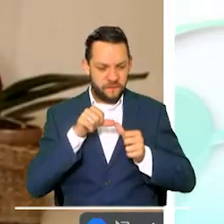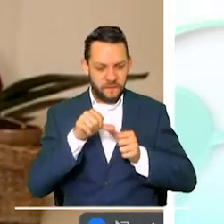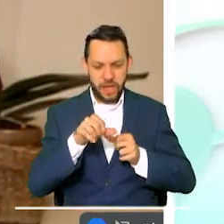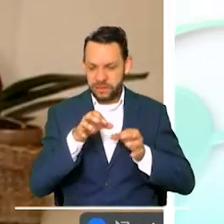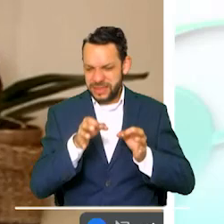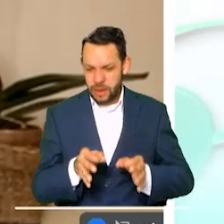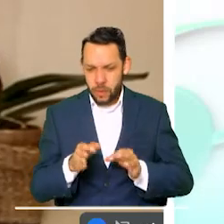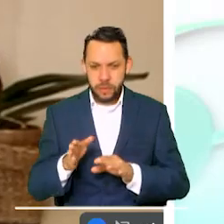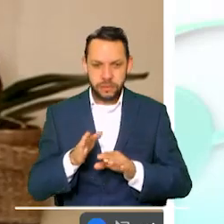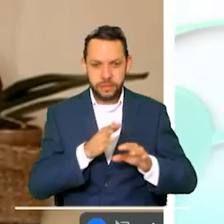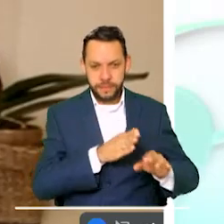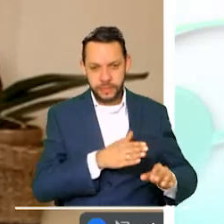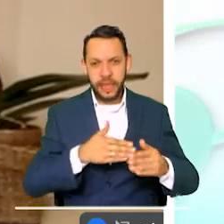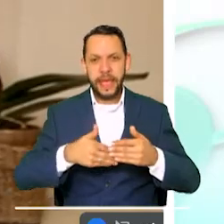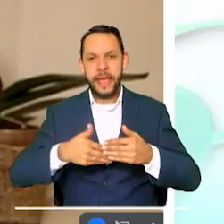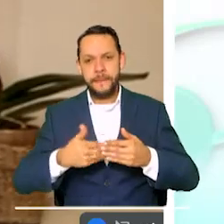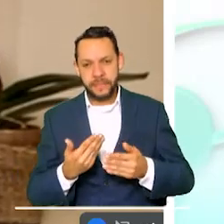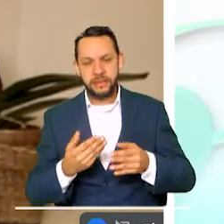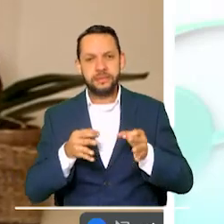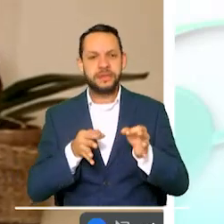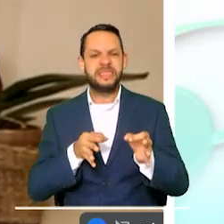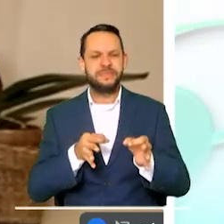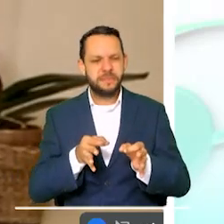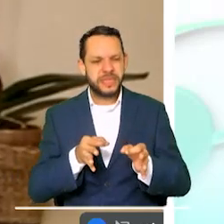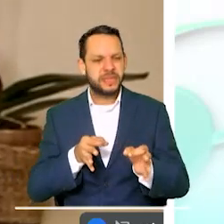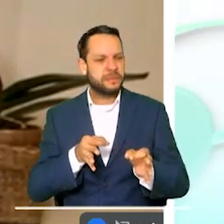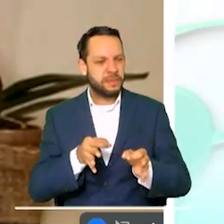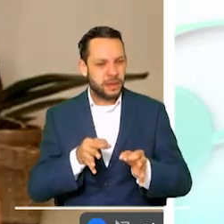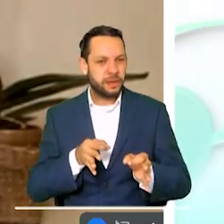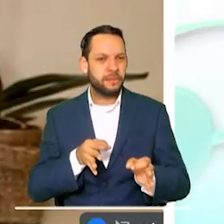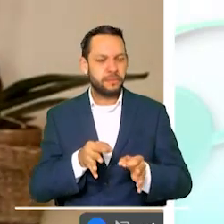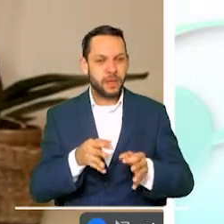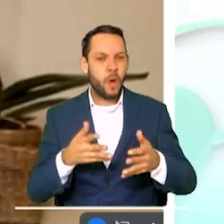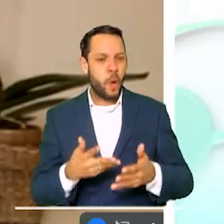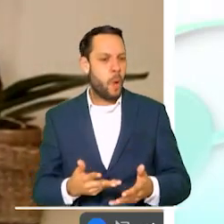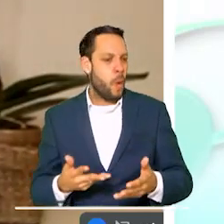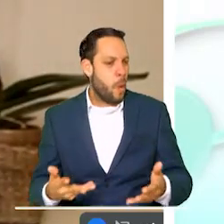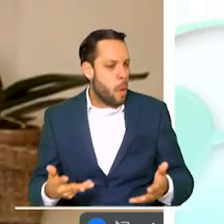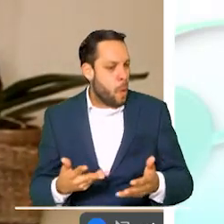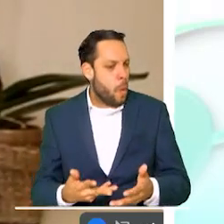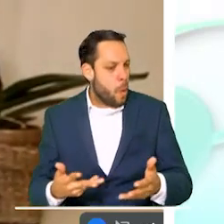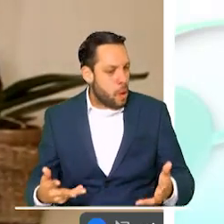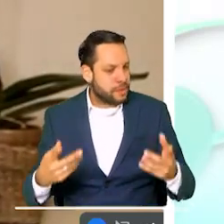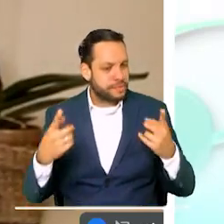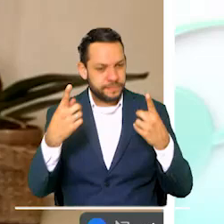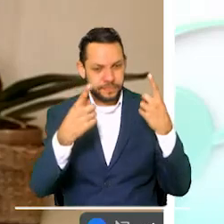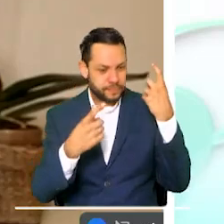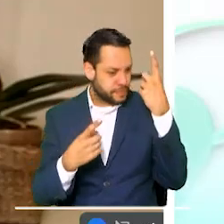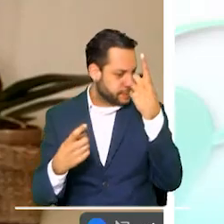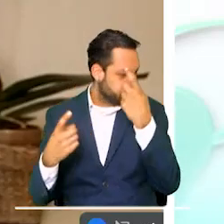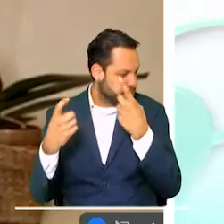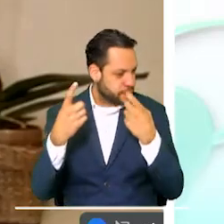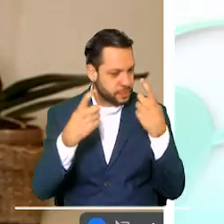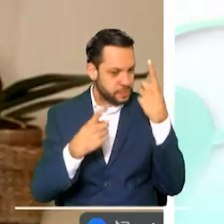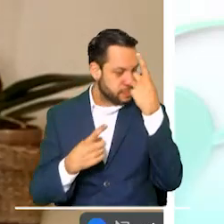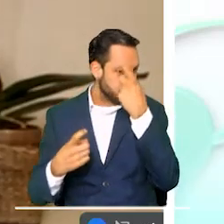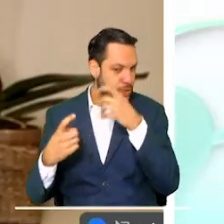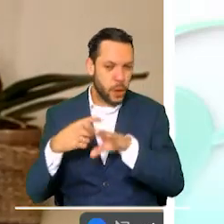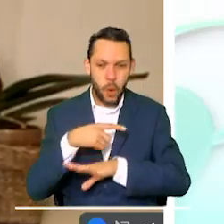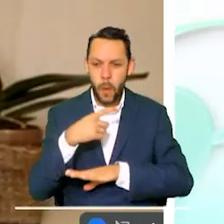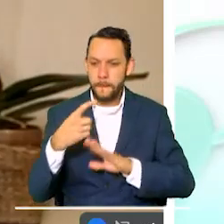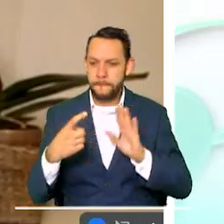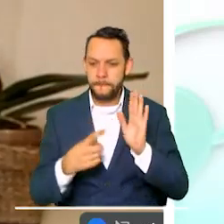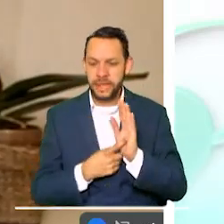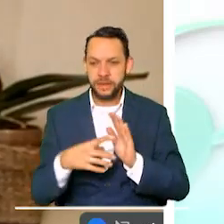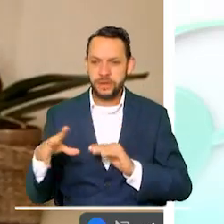A partir de esta explicación, pues también podemos entender que hay muchas formas de meditar. No claro. Todas las meditaciones te